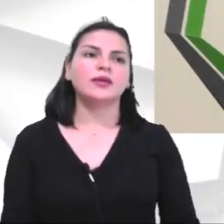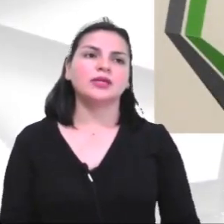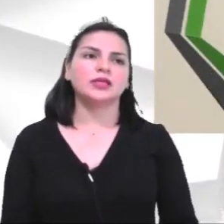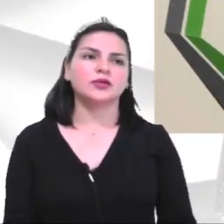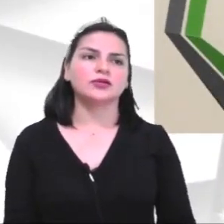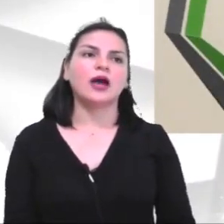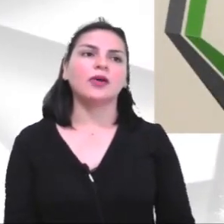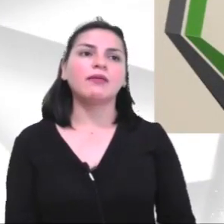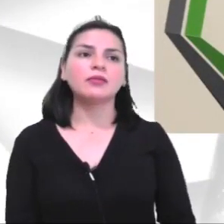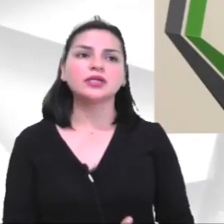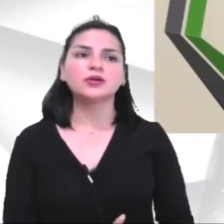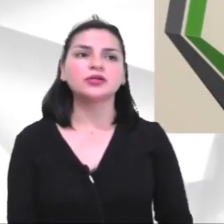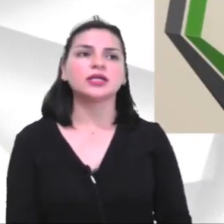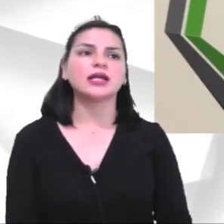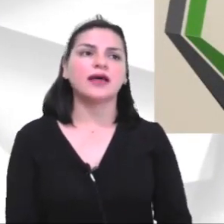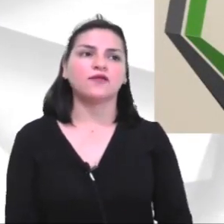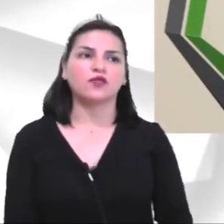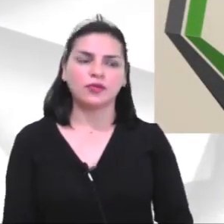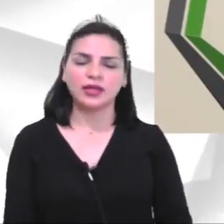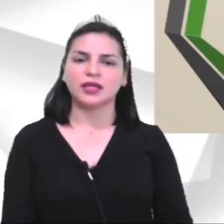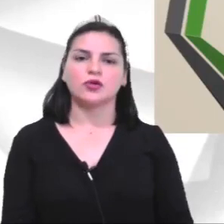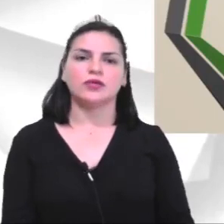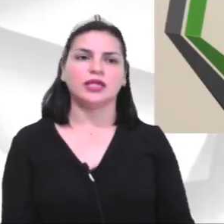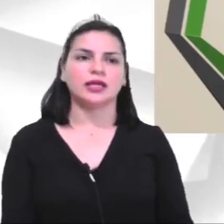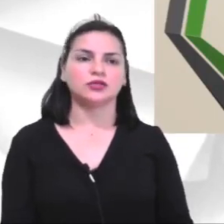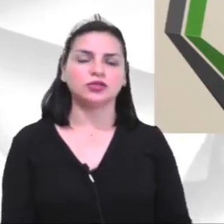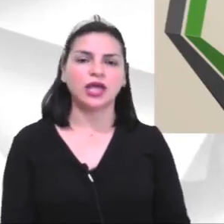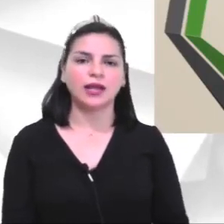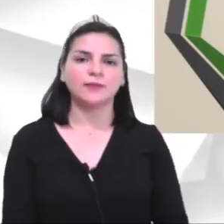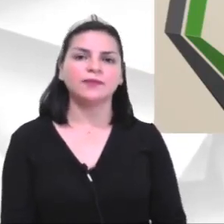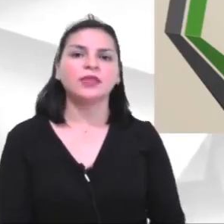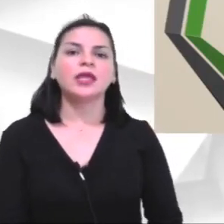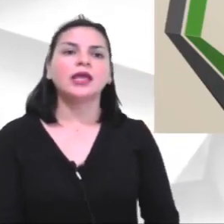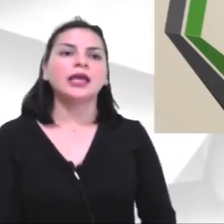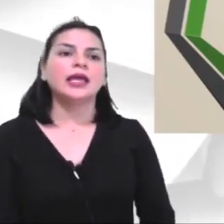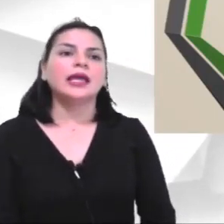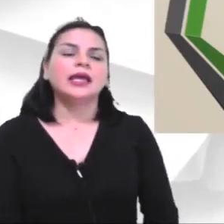Muy bien, mis niños. Ahora vamos a conocer las formas de movilidad social.